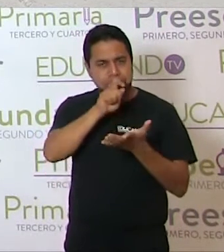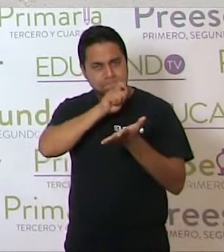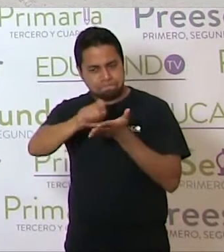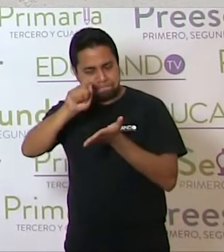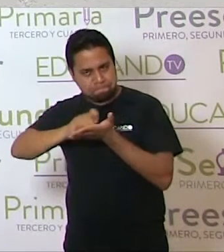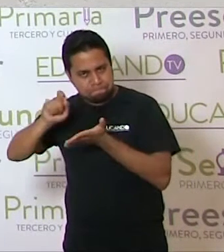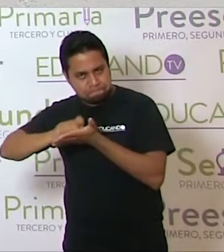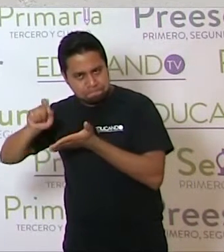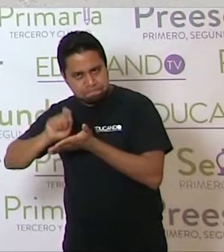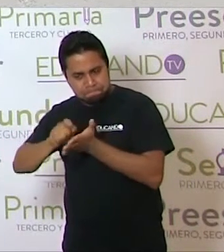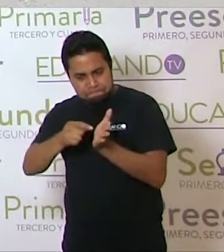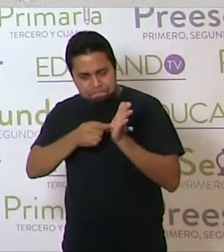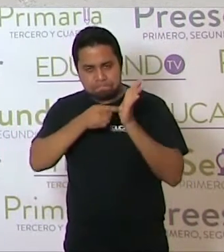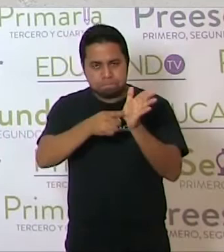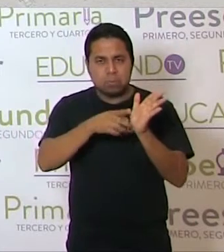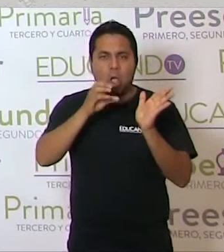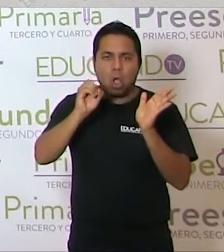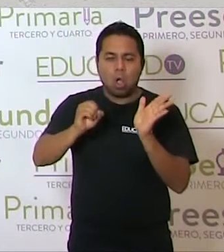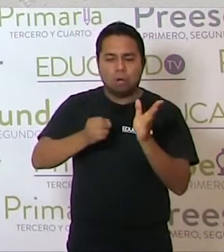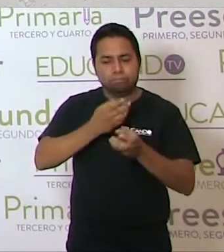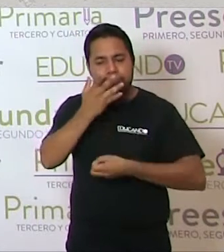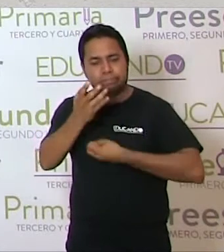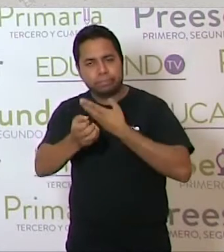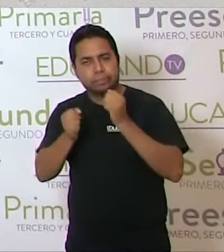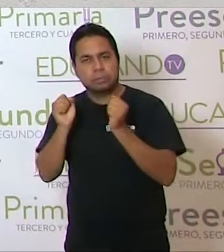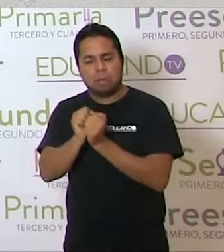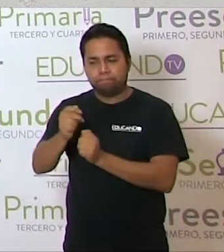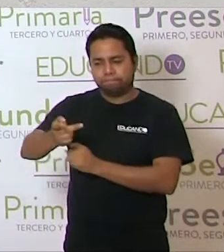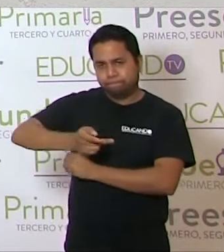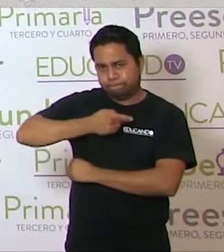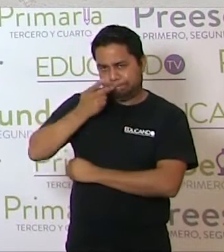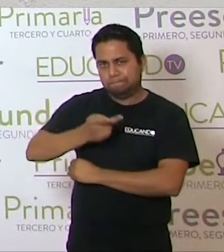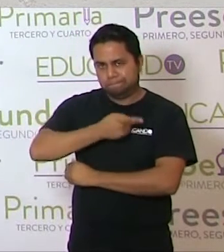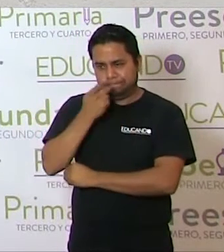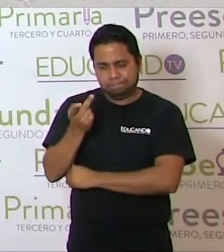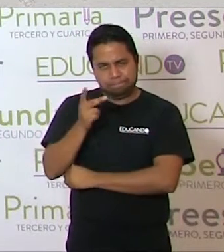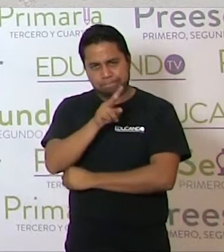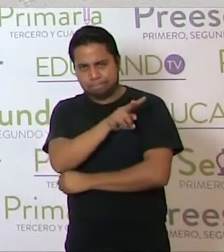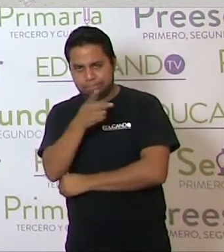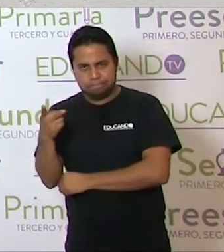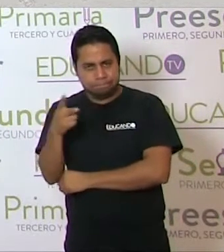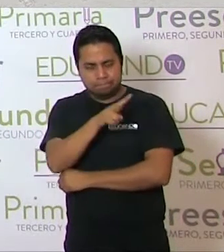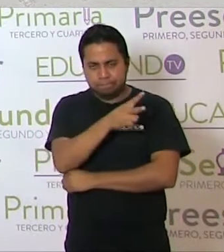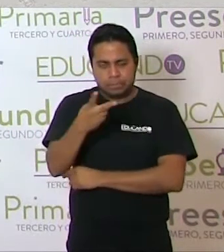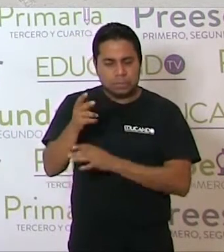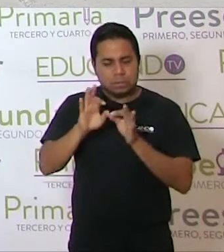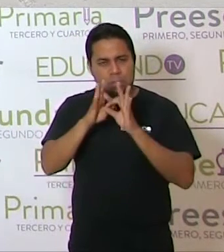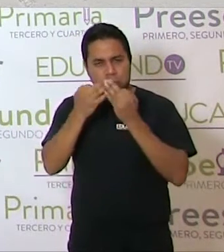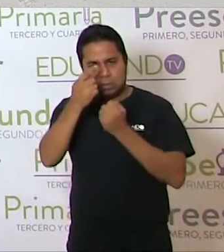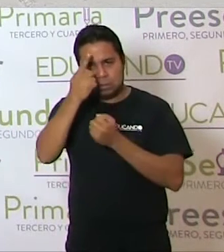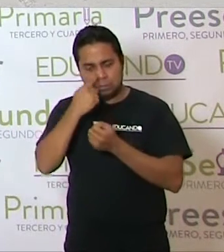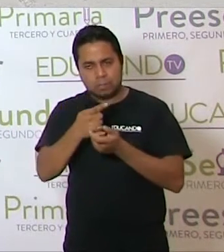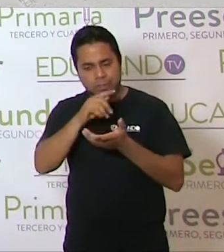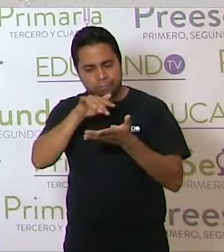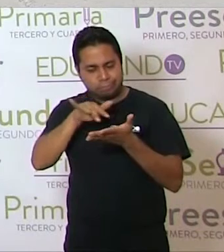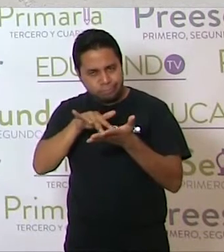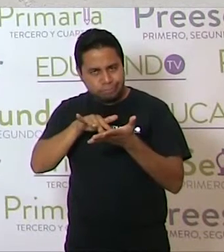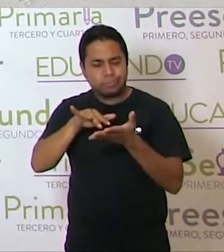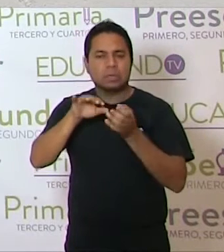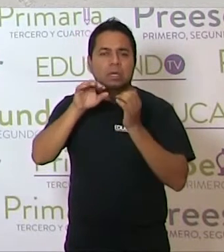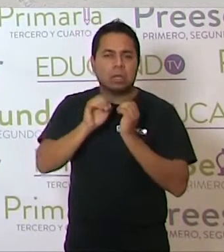verbalmente oralmente o puede ser también expresado a través de forma escrita en un texto